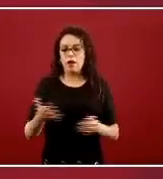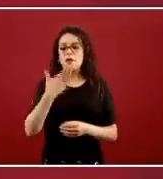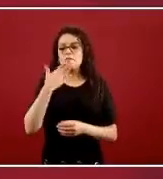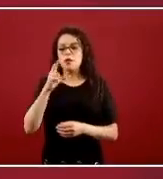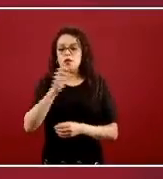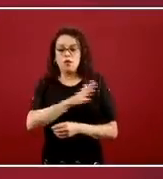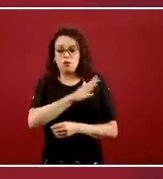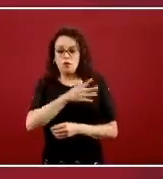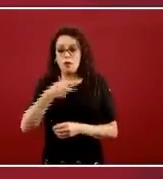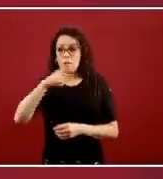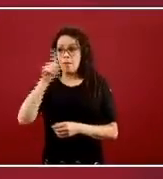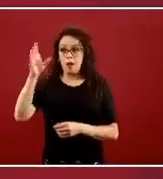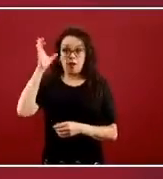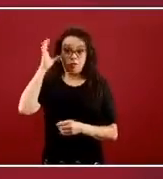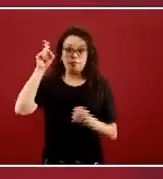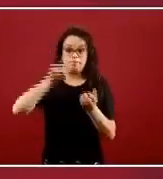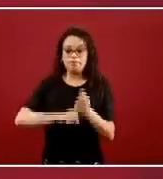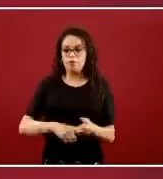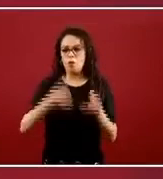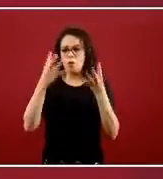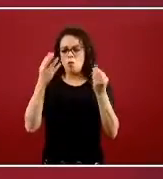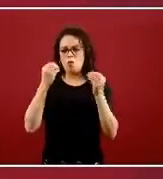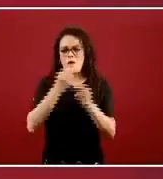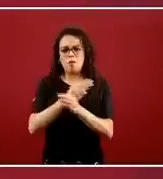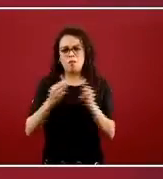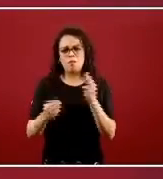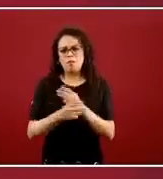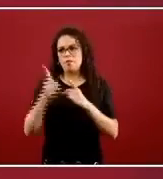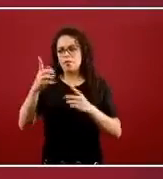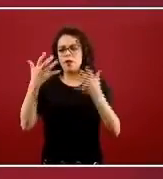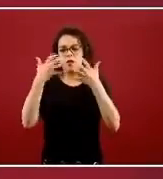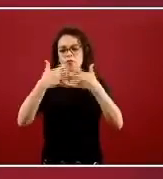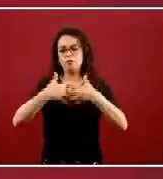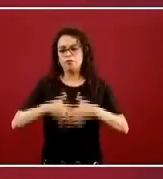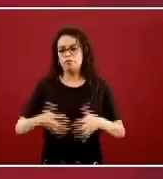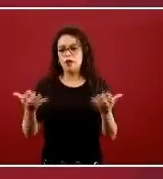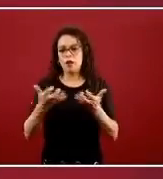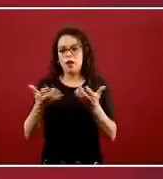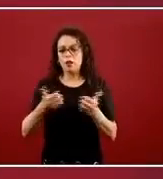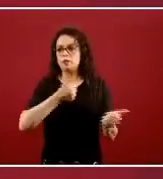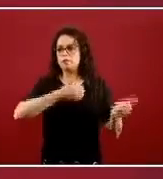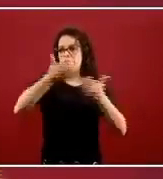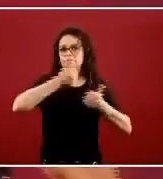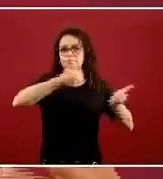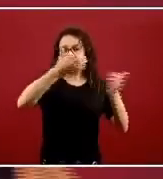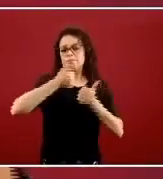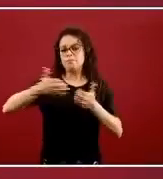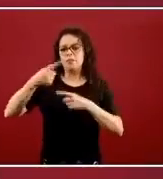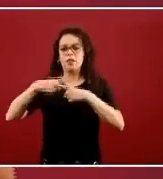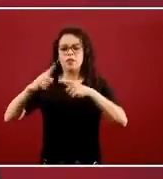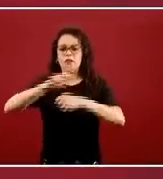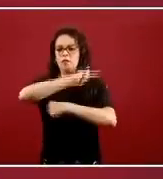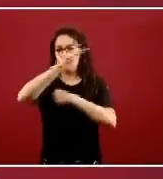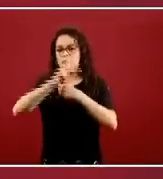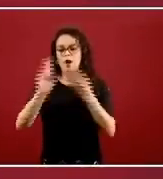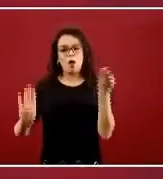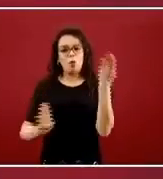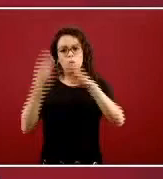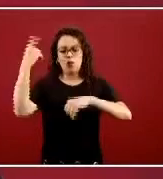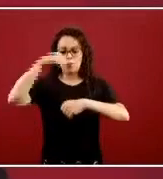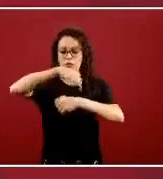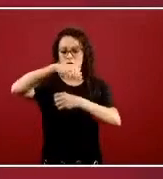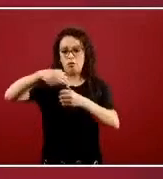cadenas de producción de una gran cantidad de productos en el mundo entero. Entonces, obviamente, por el volumen tan grande que